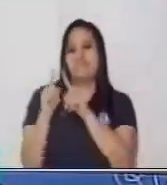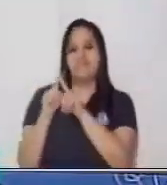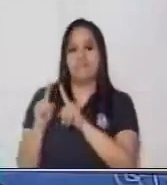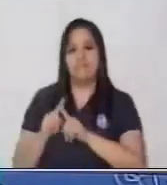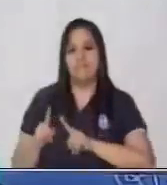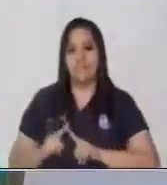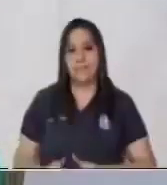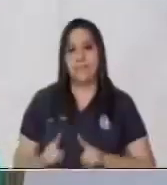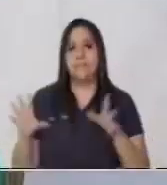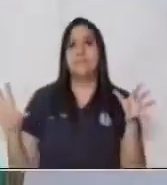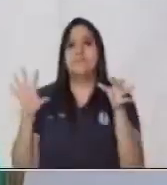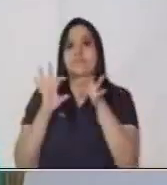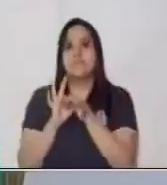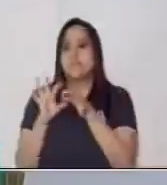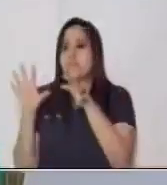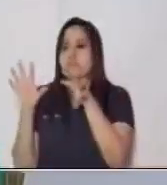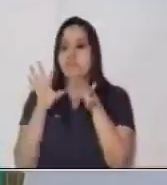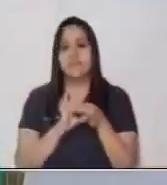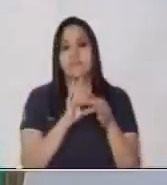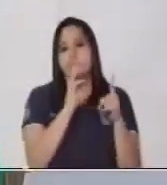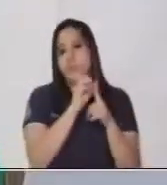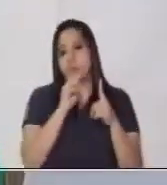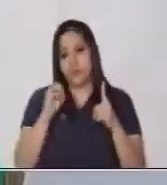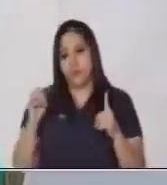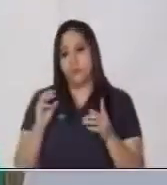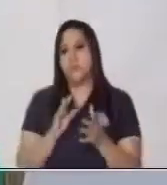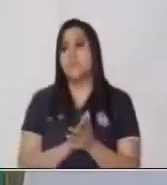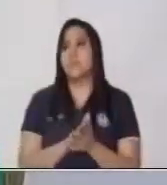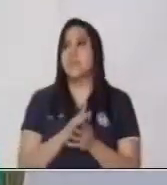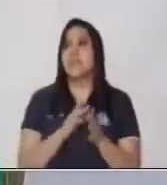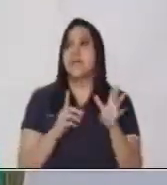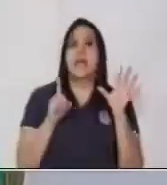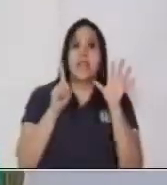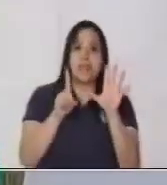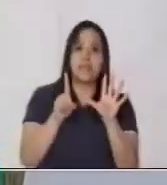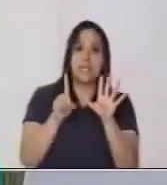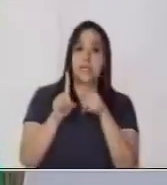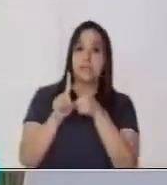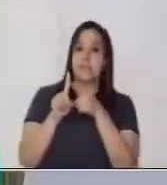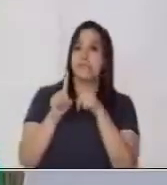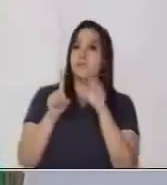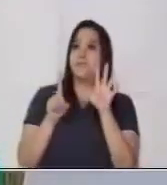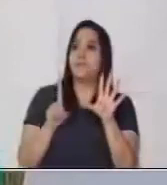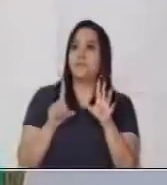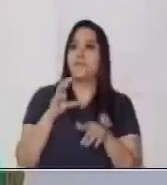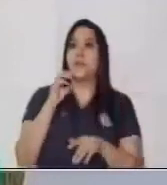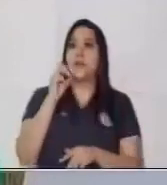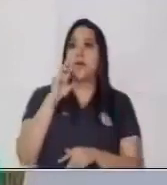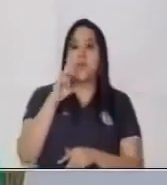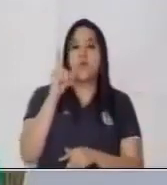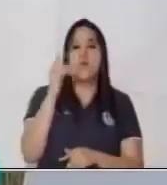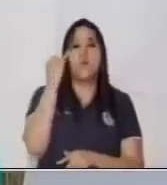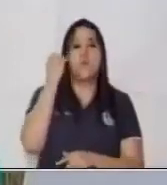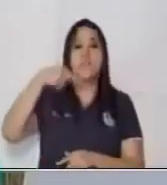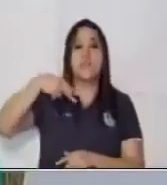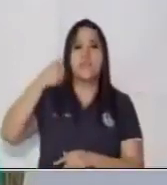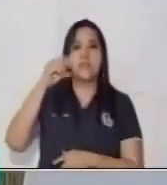o hilativas. También tenemos como número 6, ordinación